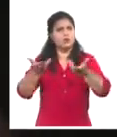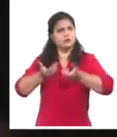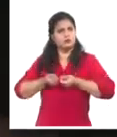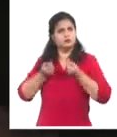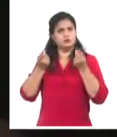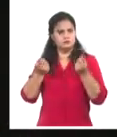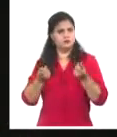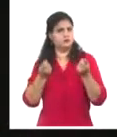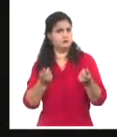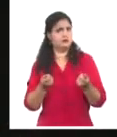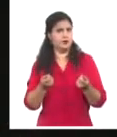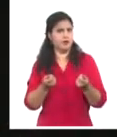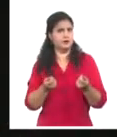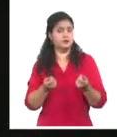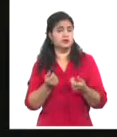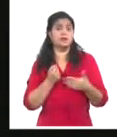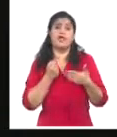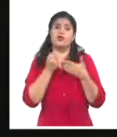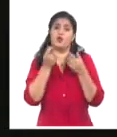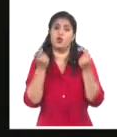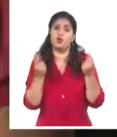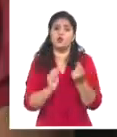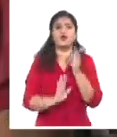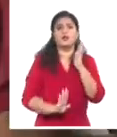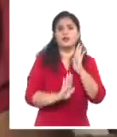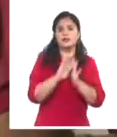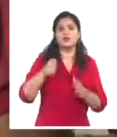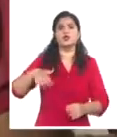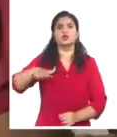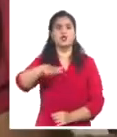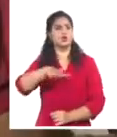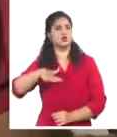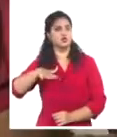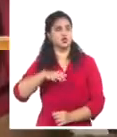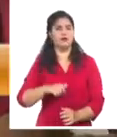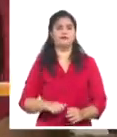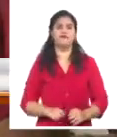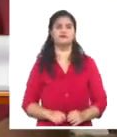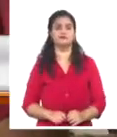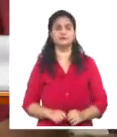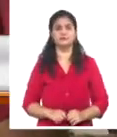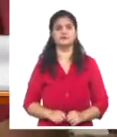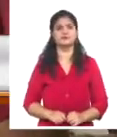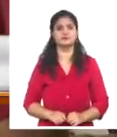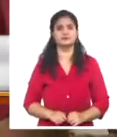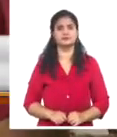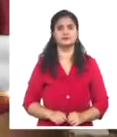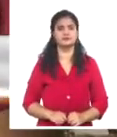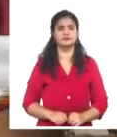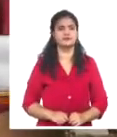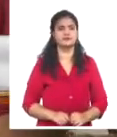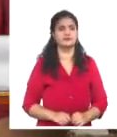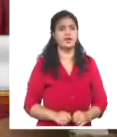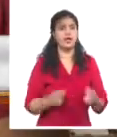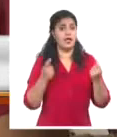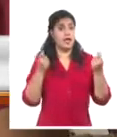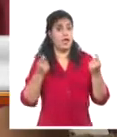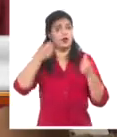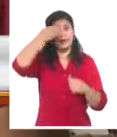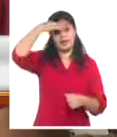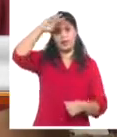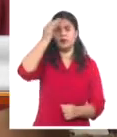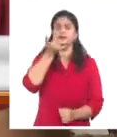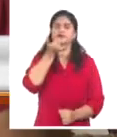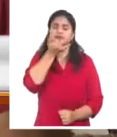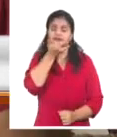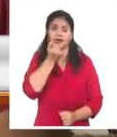generar utilidad para el país y el desarrollo de la sociedad. La recuperación de la economía es clave para el desarrollo del país. ¿Por qué? Porque incide